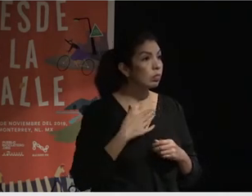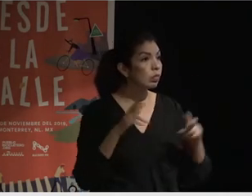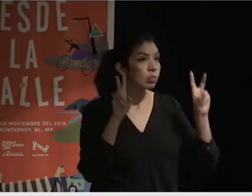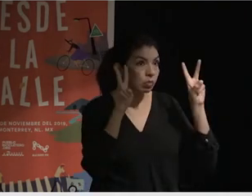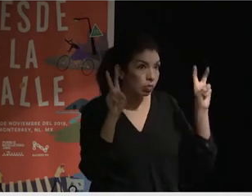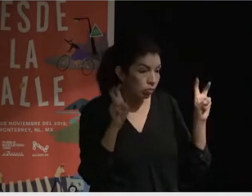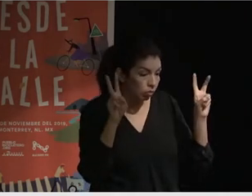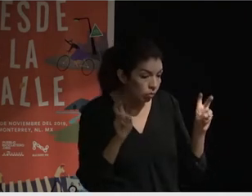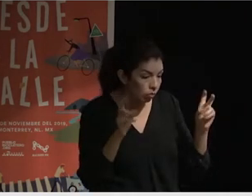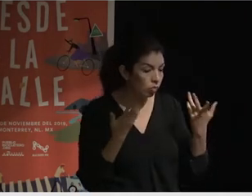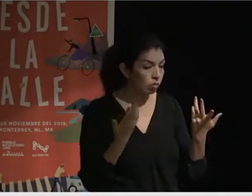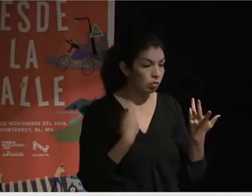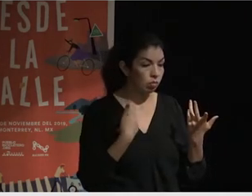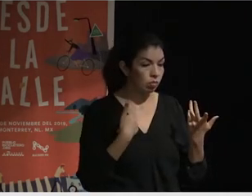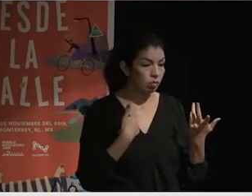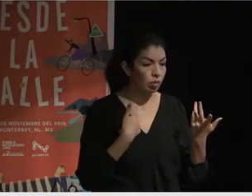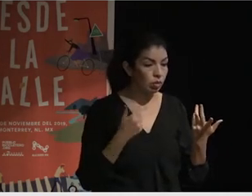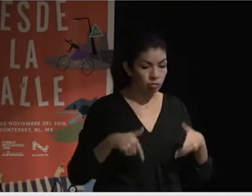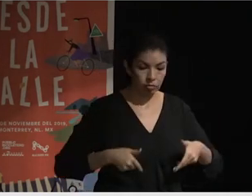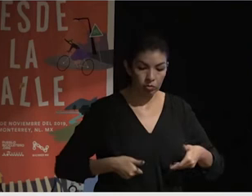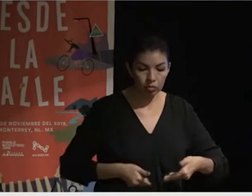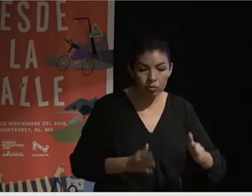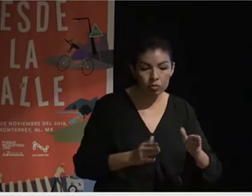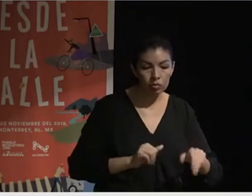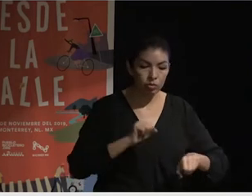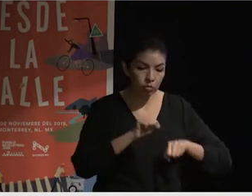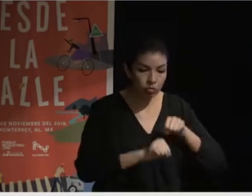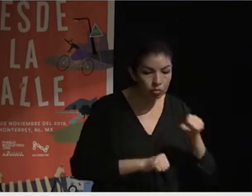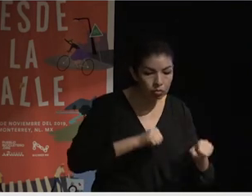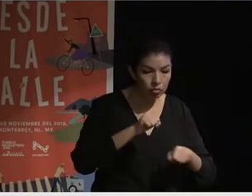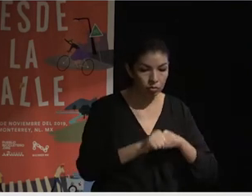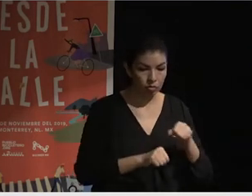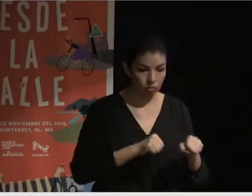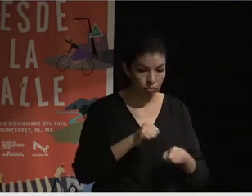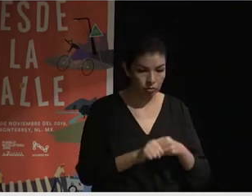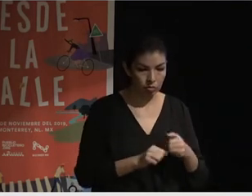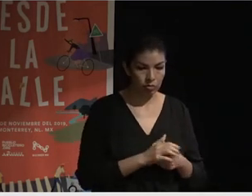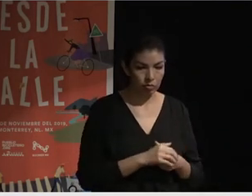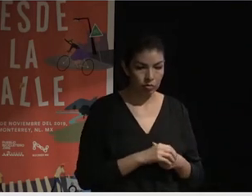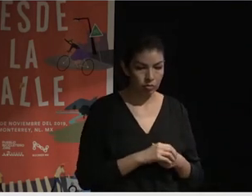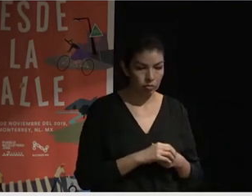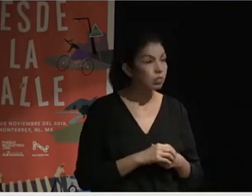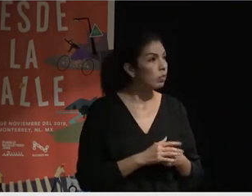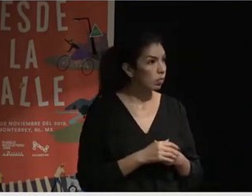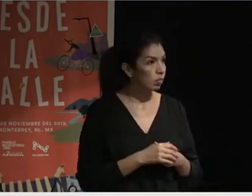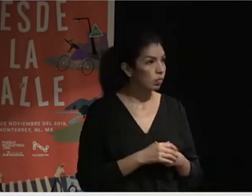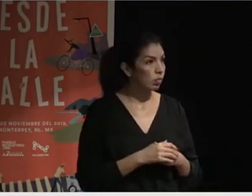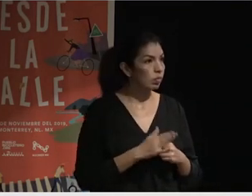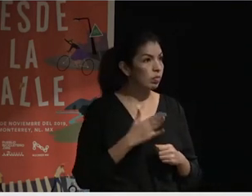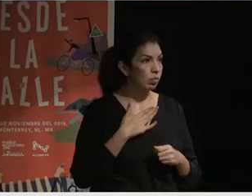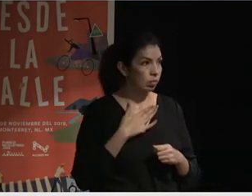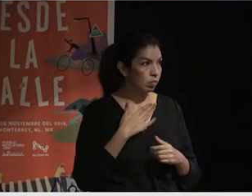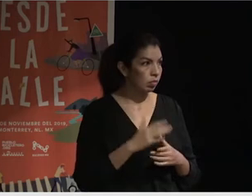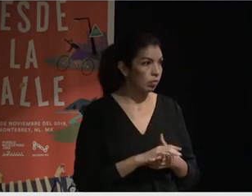ciclista, ¿no? Que es algo que más y más también, o sea, ayer di el taller del perfil ciclista y la mayoría de la gente que también es de bajos recursos sí